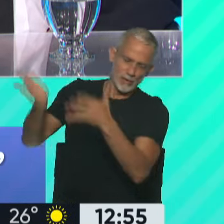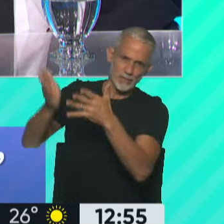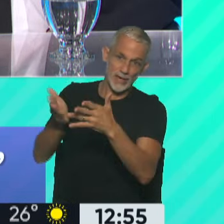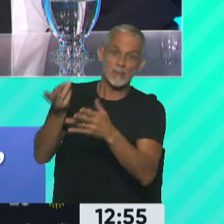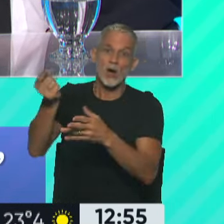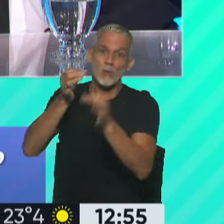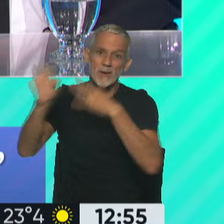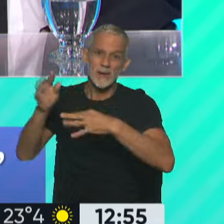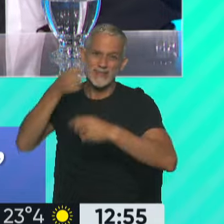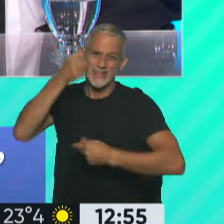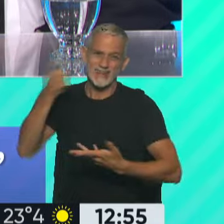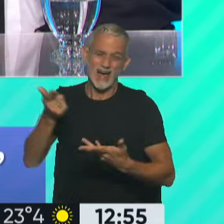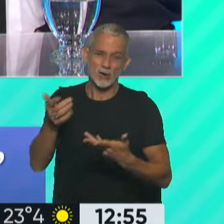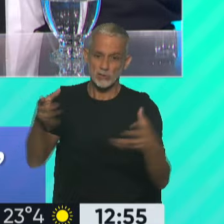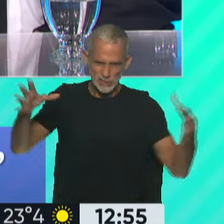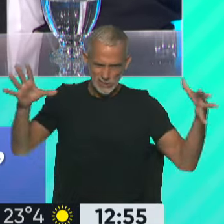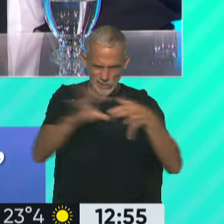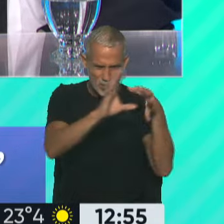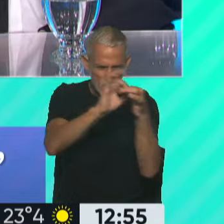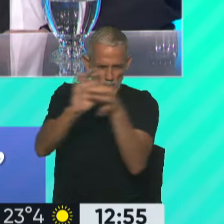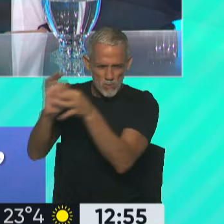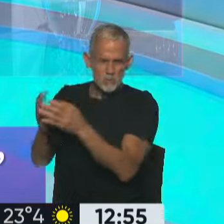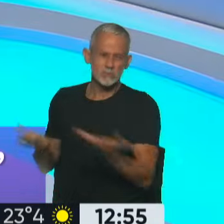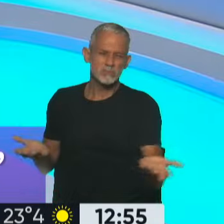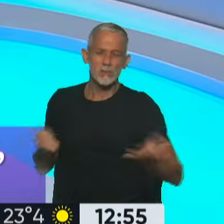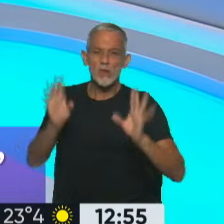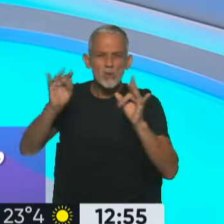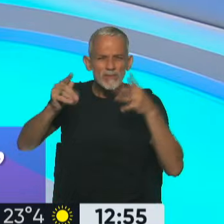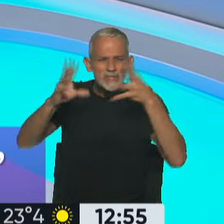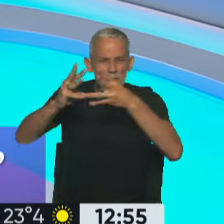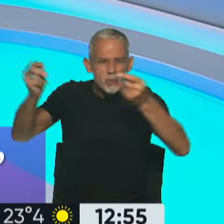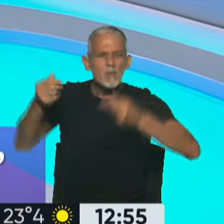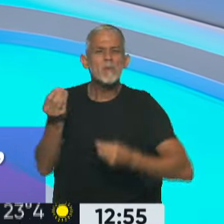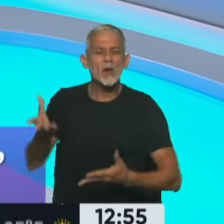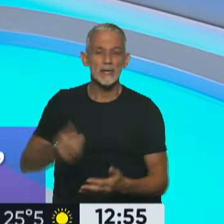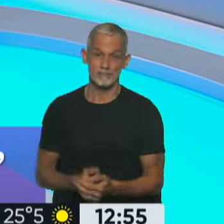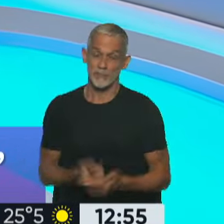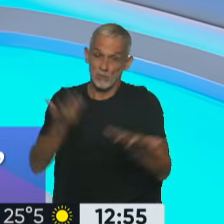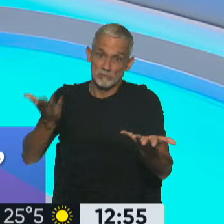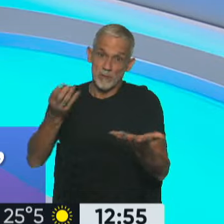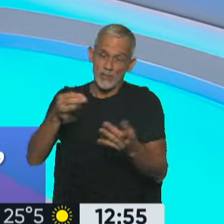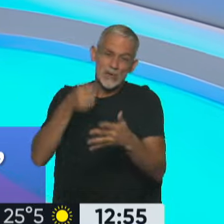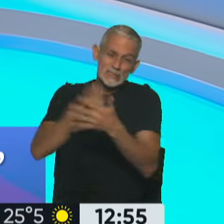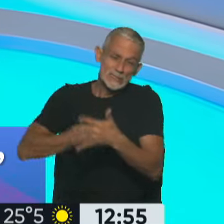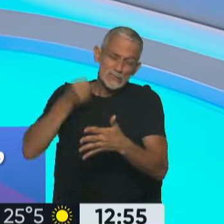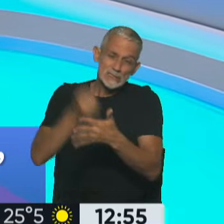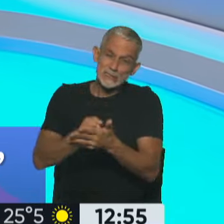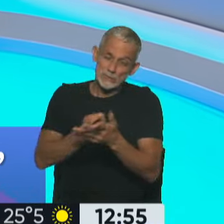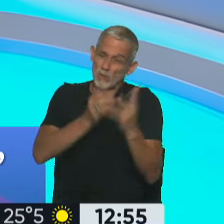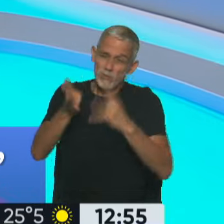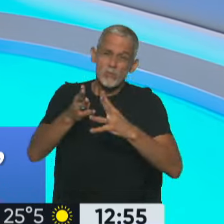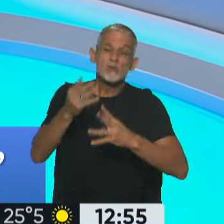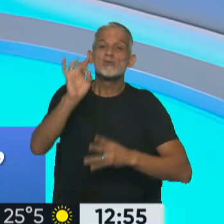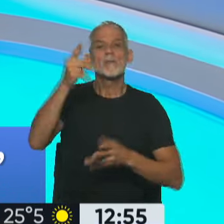es, ¿verdad? Exactamente. Es el crimen complejo del manual. ¿Por qué es tan difícil de atacar? Porque tiene que ser una lucha